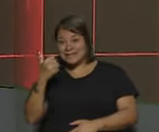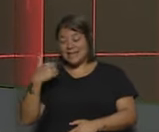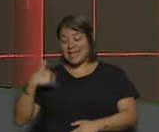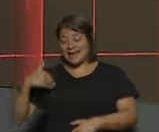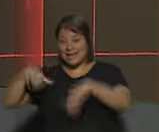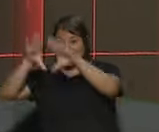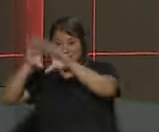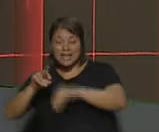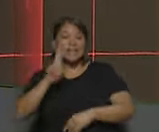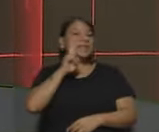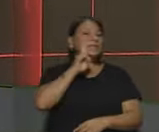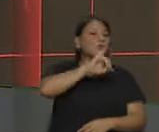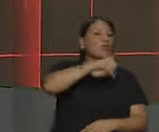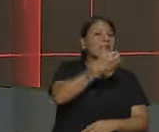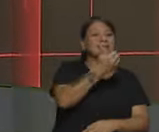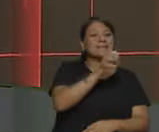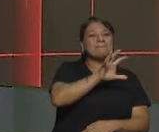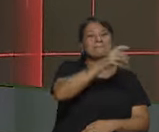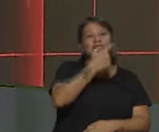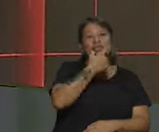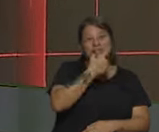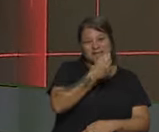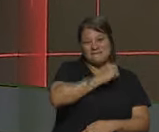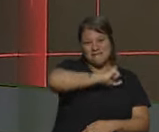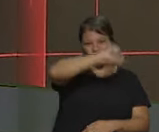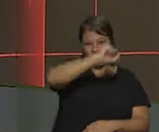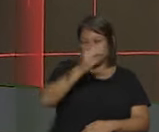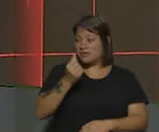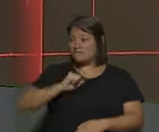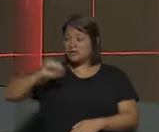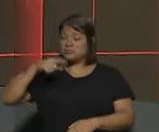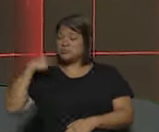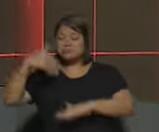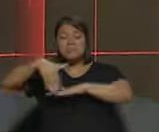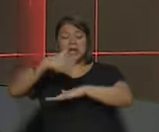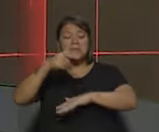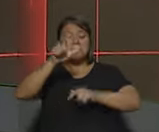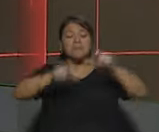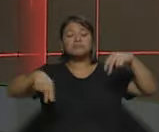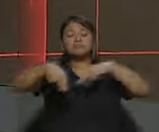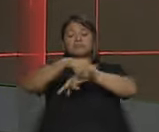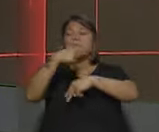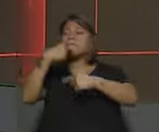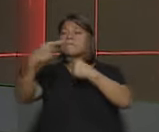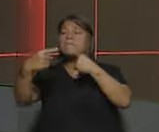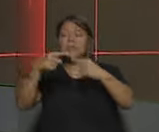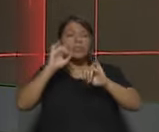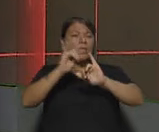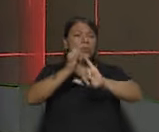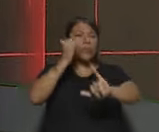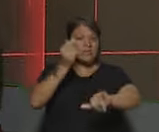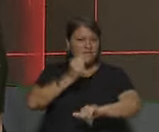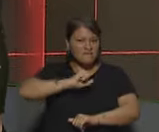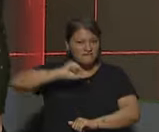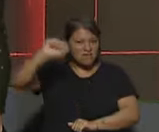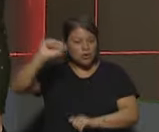provincial salimos a la calle a preguntarles a los mendocinos si efectiv ellos sintieron estos números en las góndolas porque